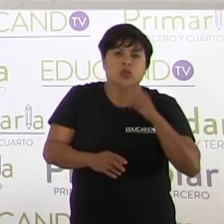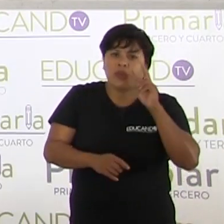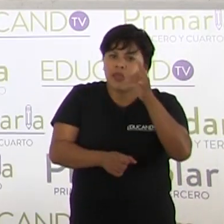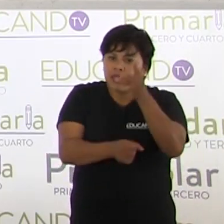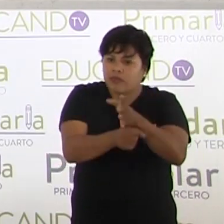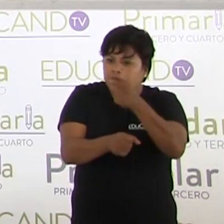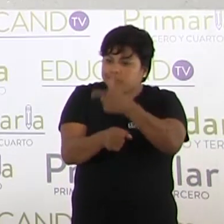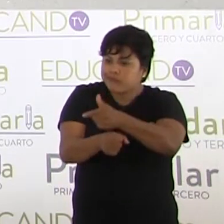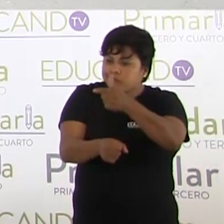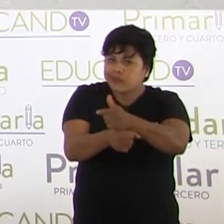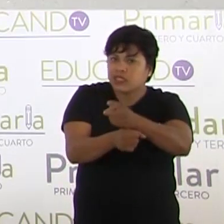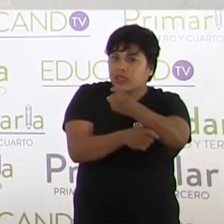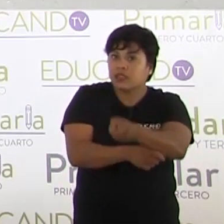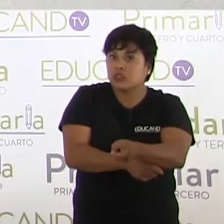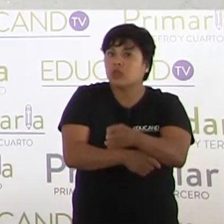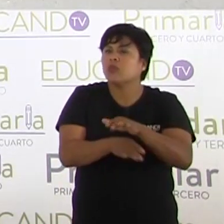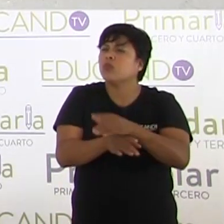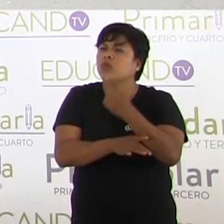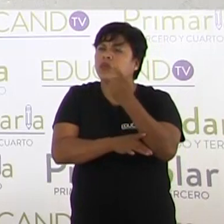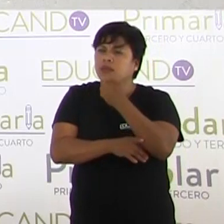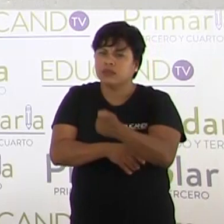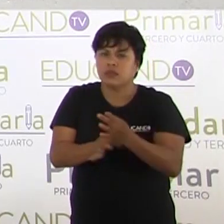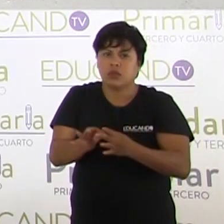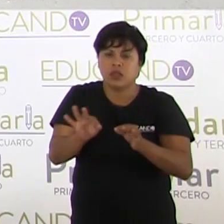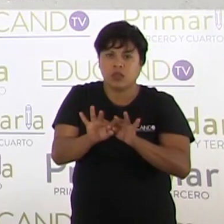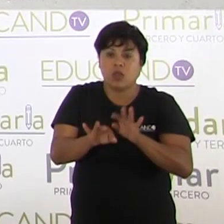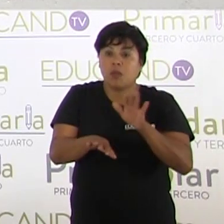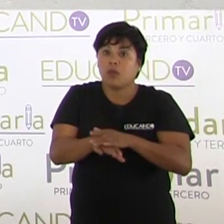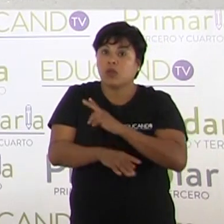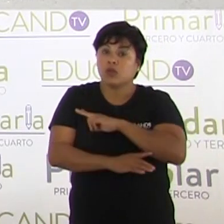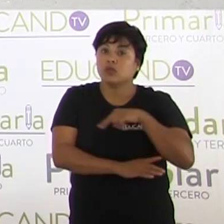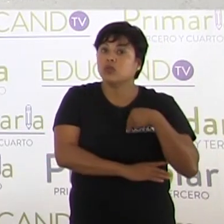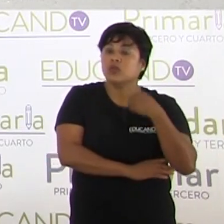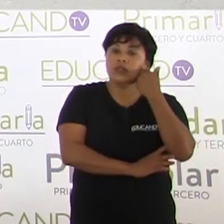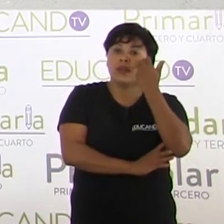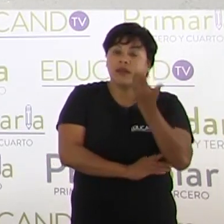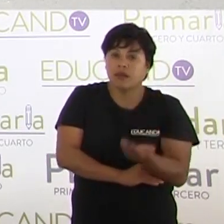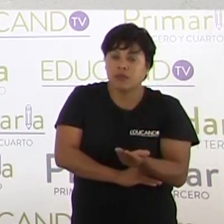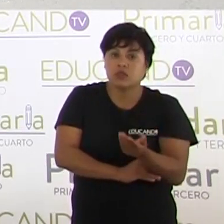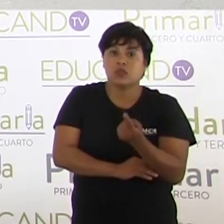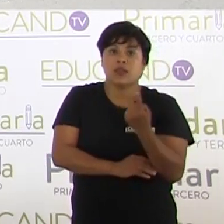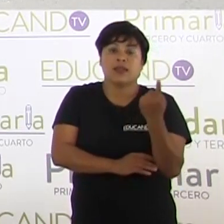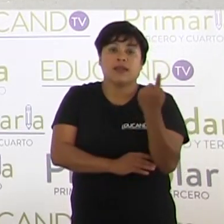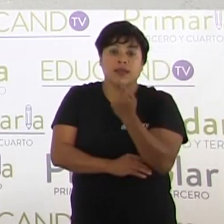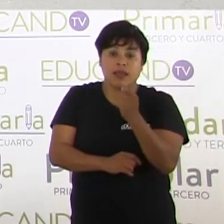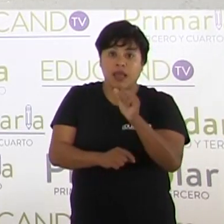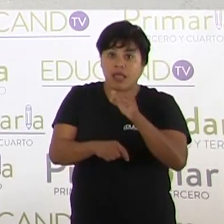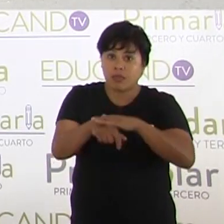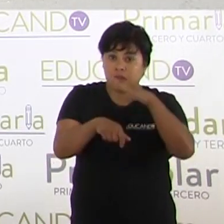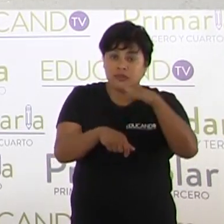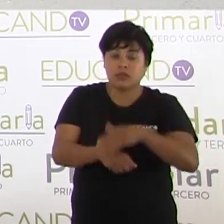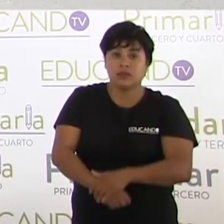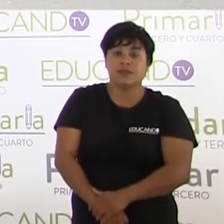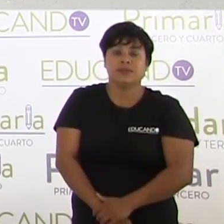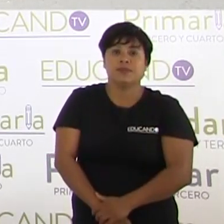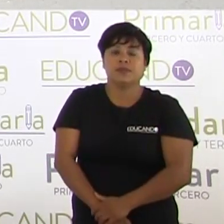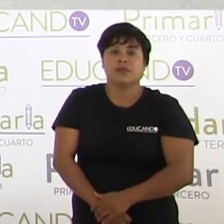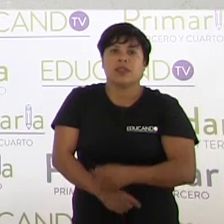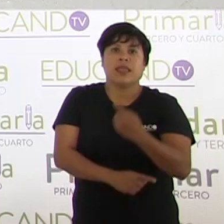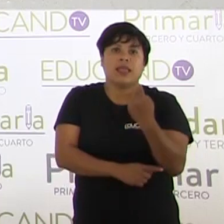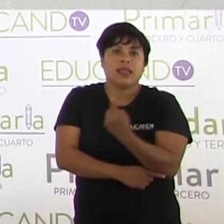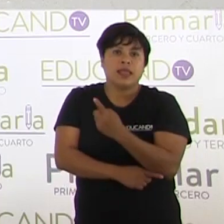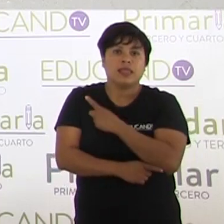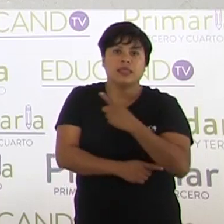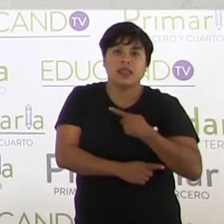ello? Porque lo que pretendemos es que además